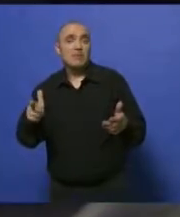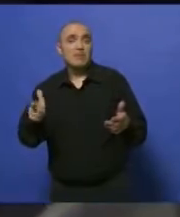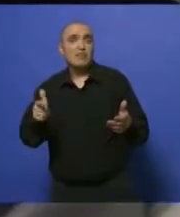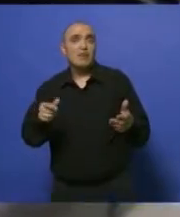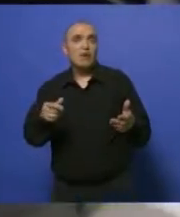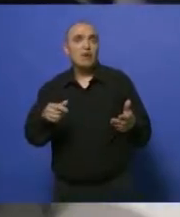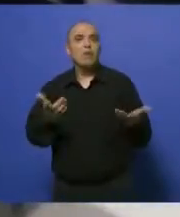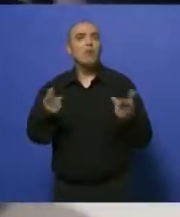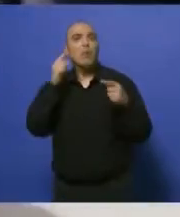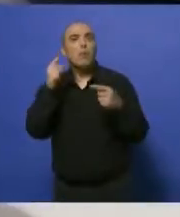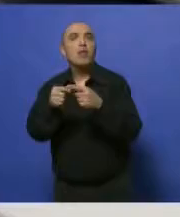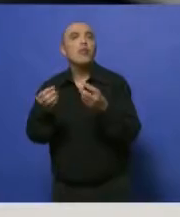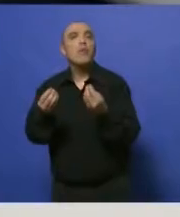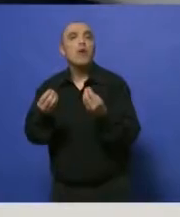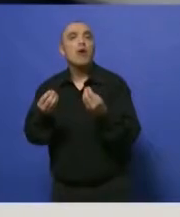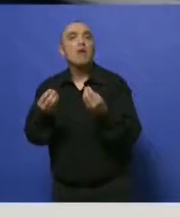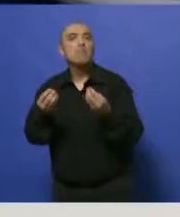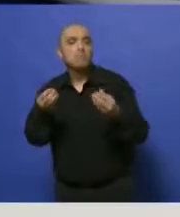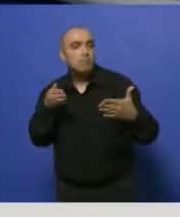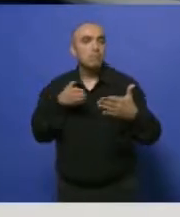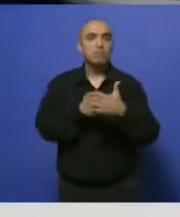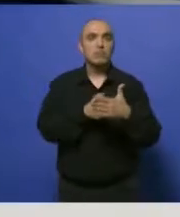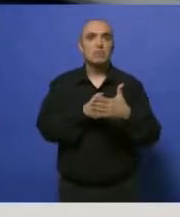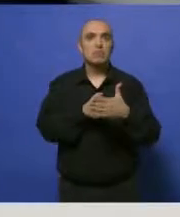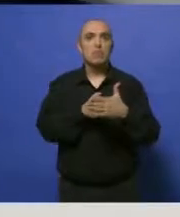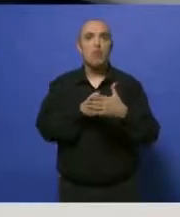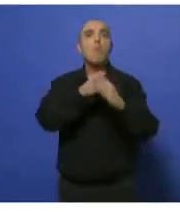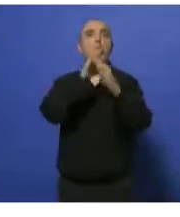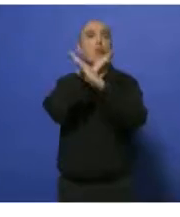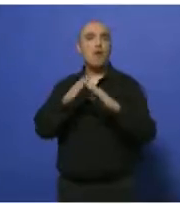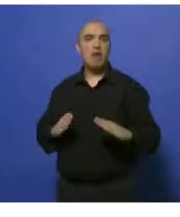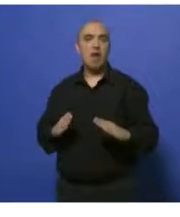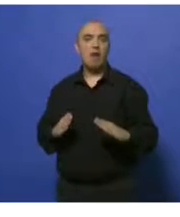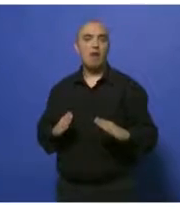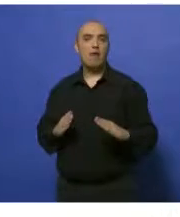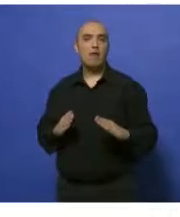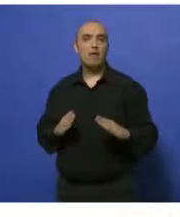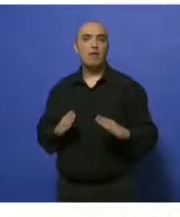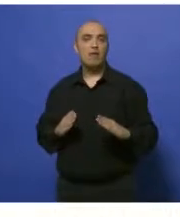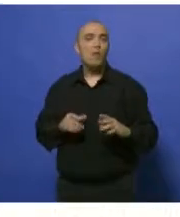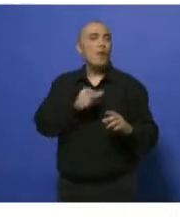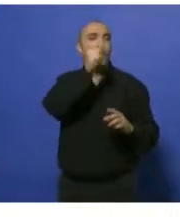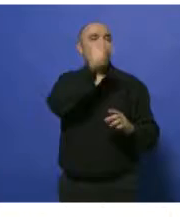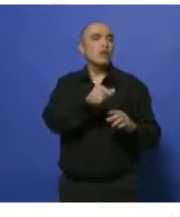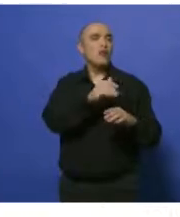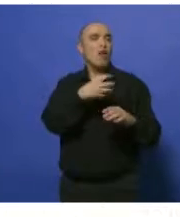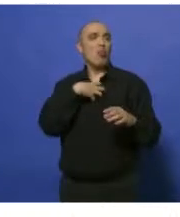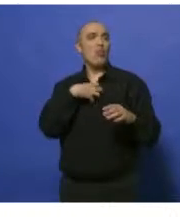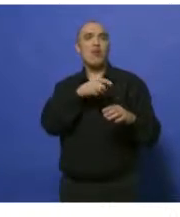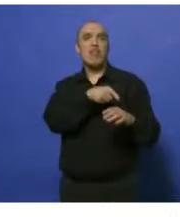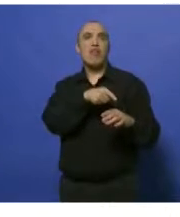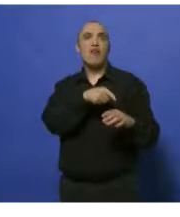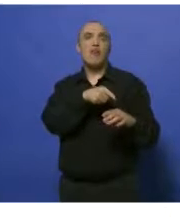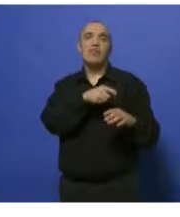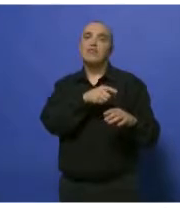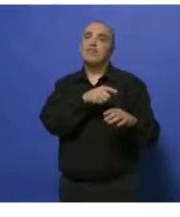finalidad bloquear aquellas líneas que fueron robadas y que siguen siendo utilizadas por otros usuarios o por los mismos delincuentes que han robado las líneas. Bueno,